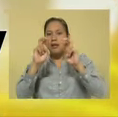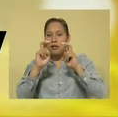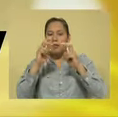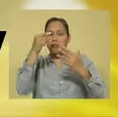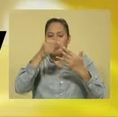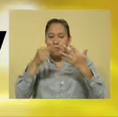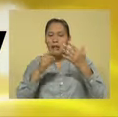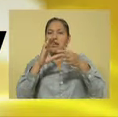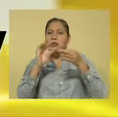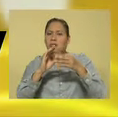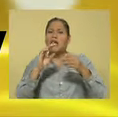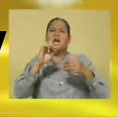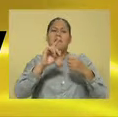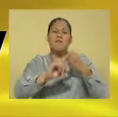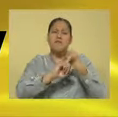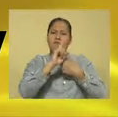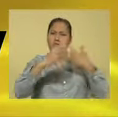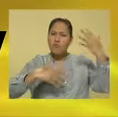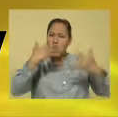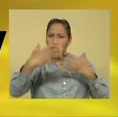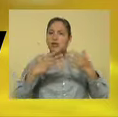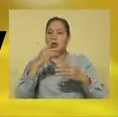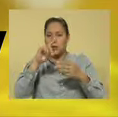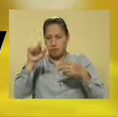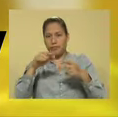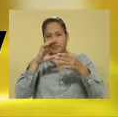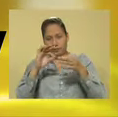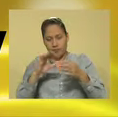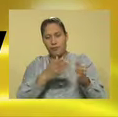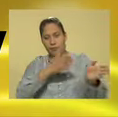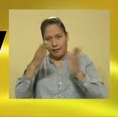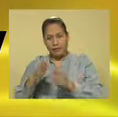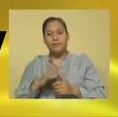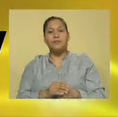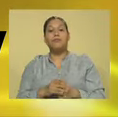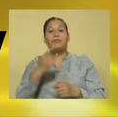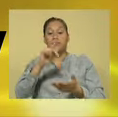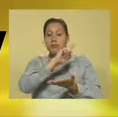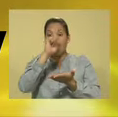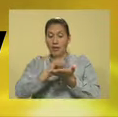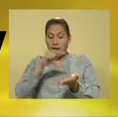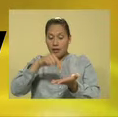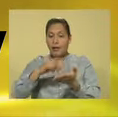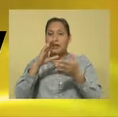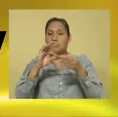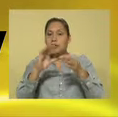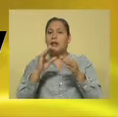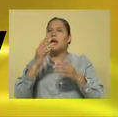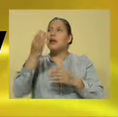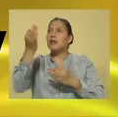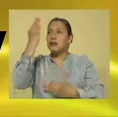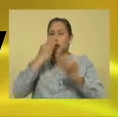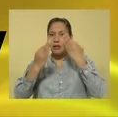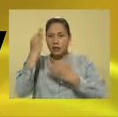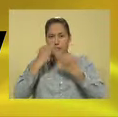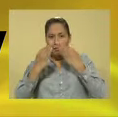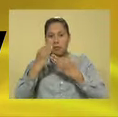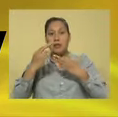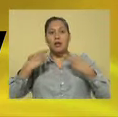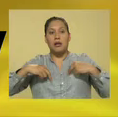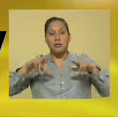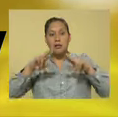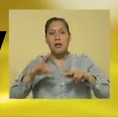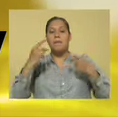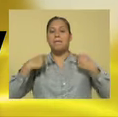una este tipo de violencias también nos dice el código que ni el tratamiento médico rehabilitación de una persona con